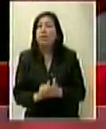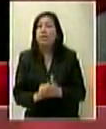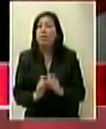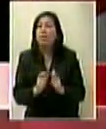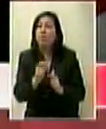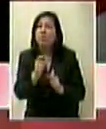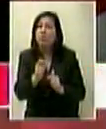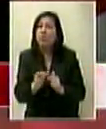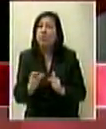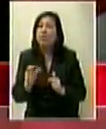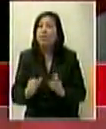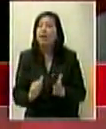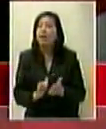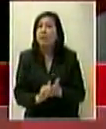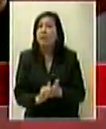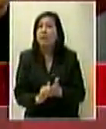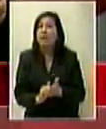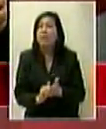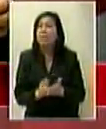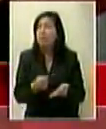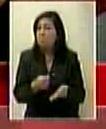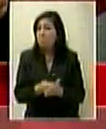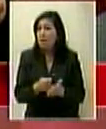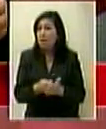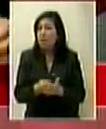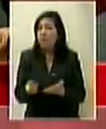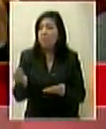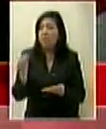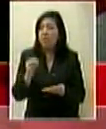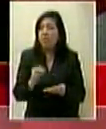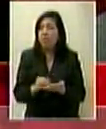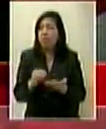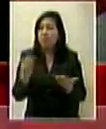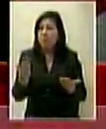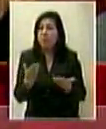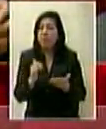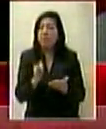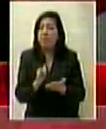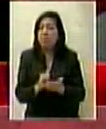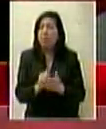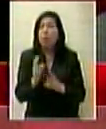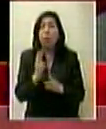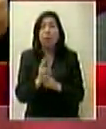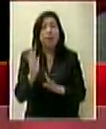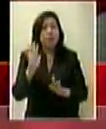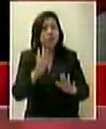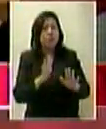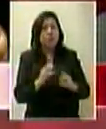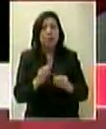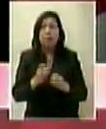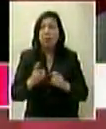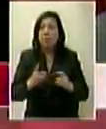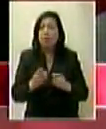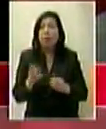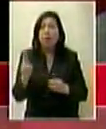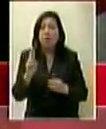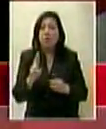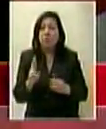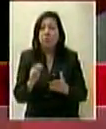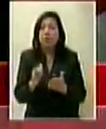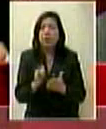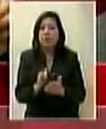señores congresistas, que estas cuotas se asignan en función al medio ambiente, en función a la disponibilidad de los